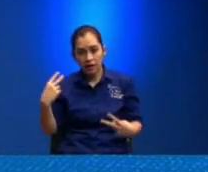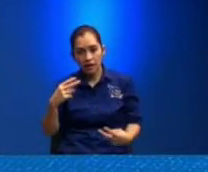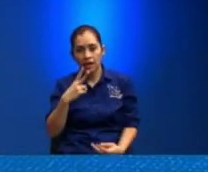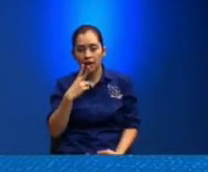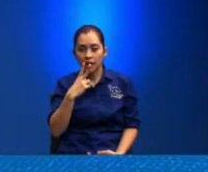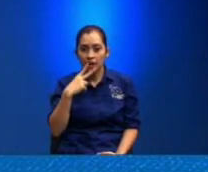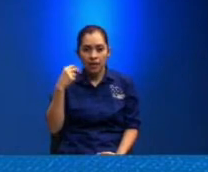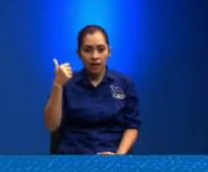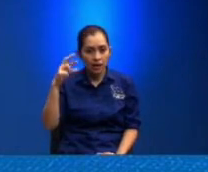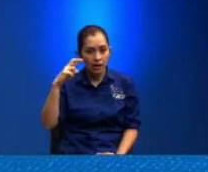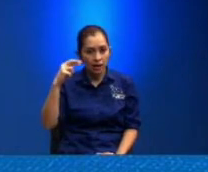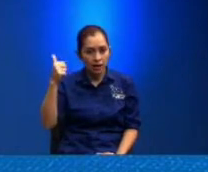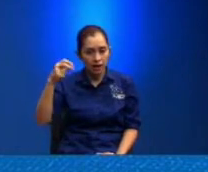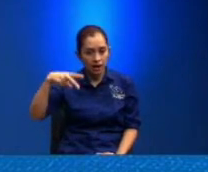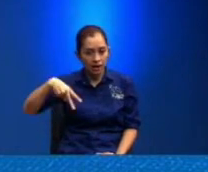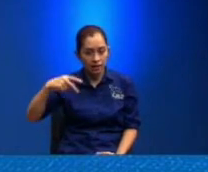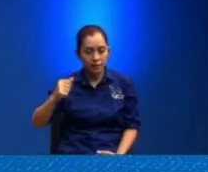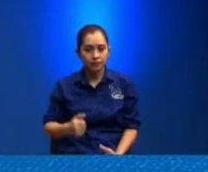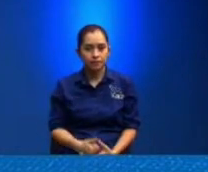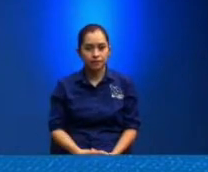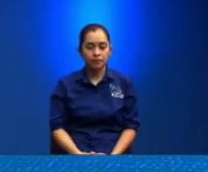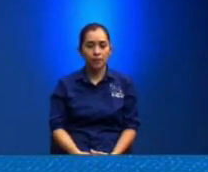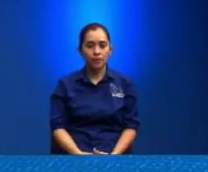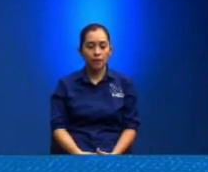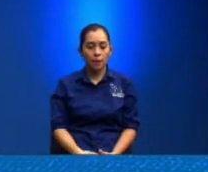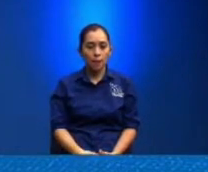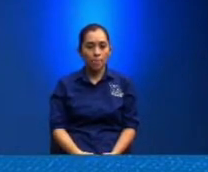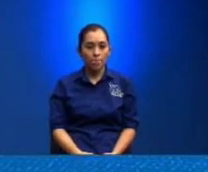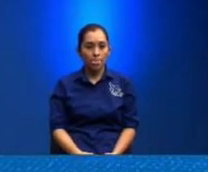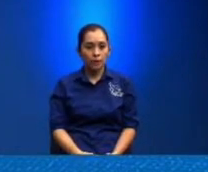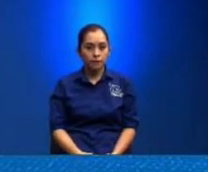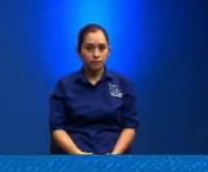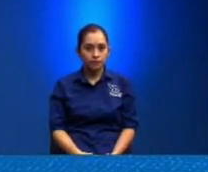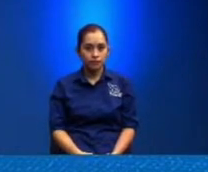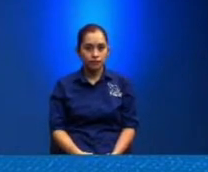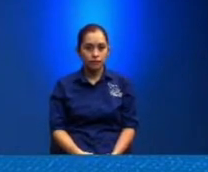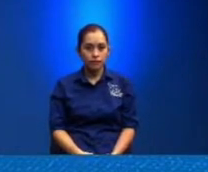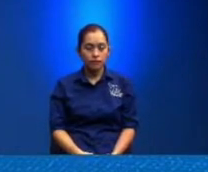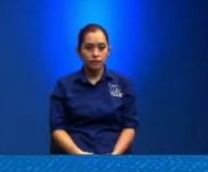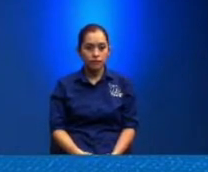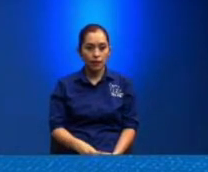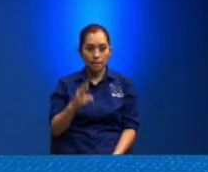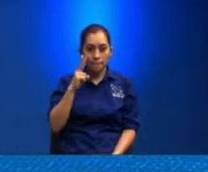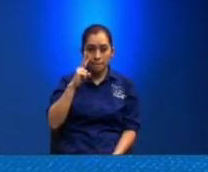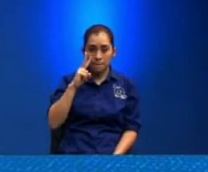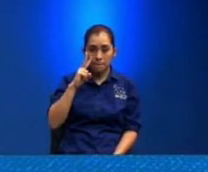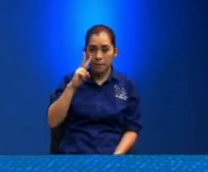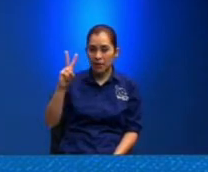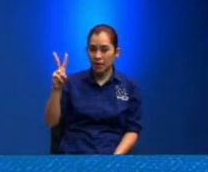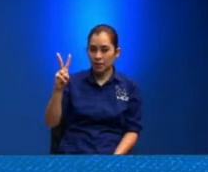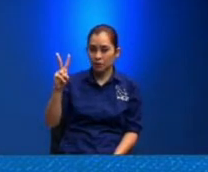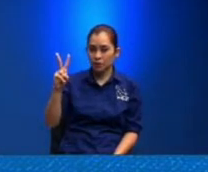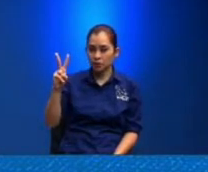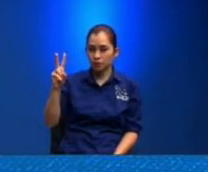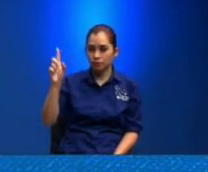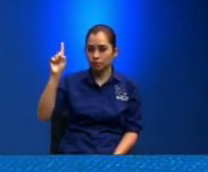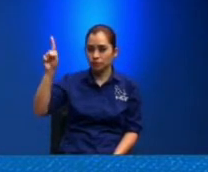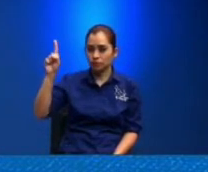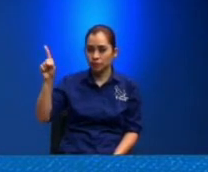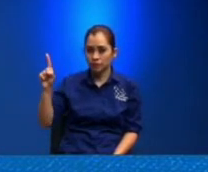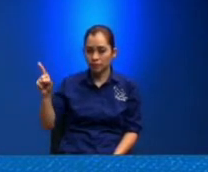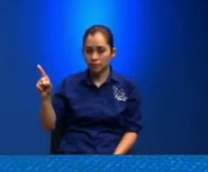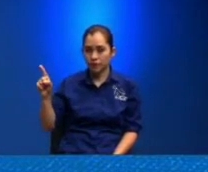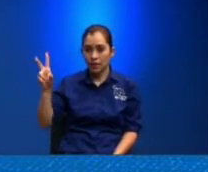volvamos a ver este es que emitan por eso nos ayuda aran es la